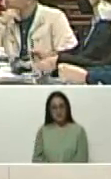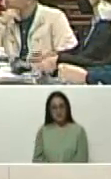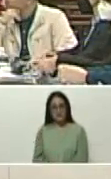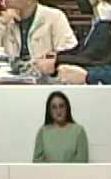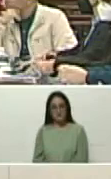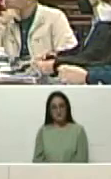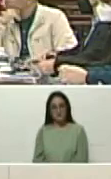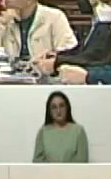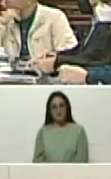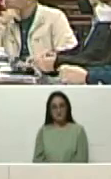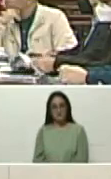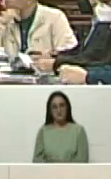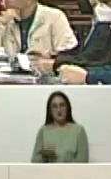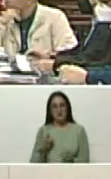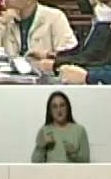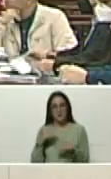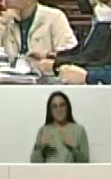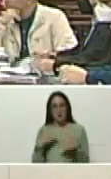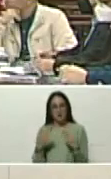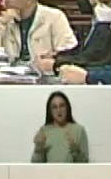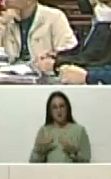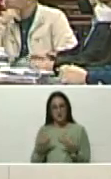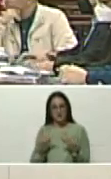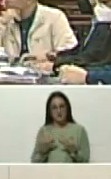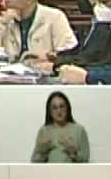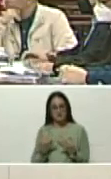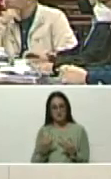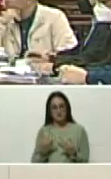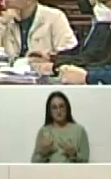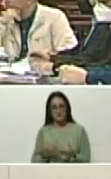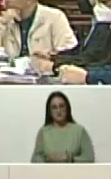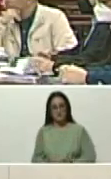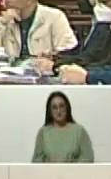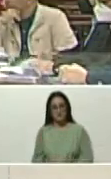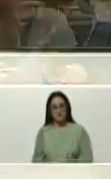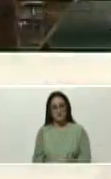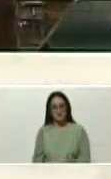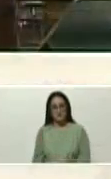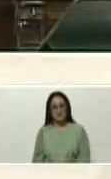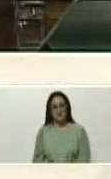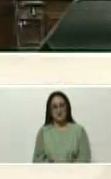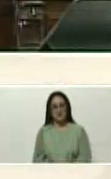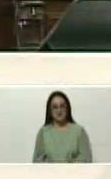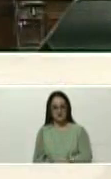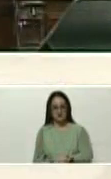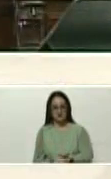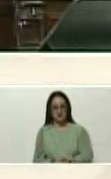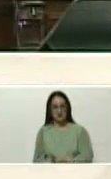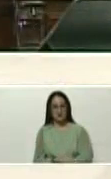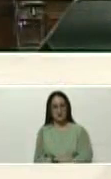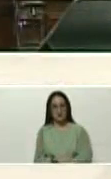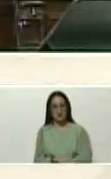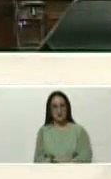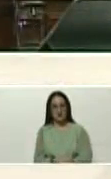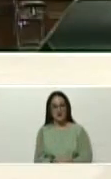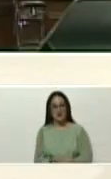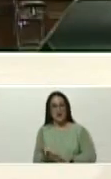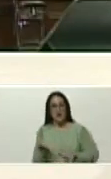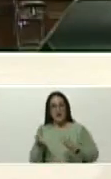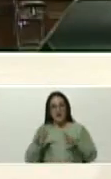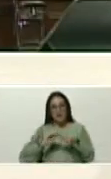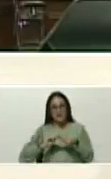porque se trata de un proceso necesario de adaptación y